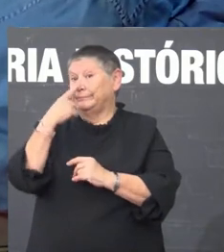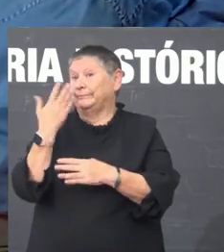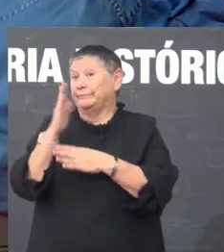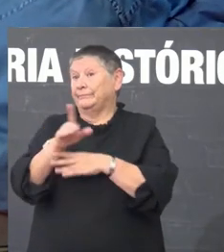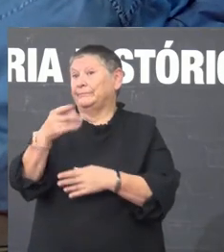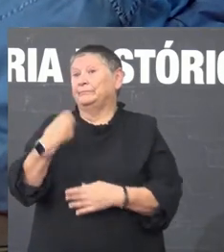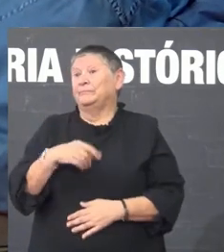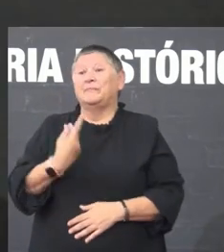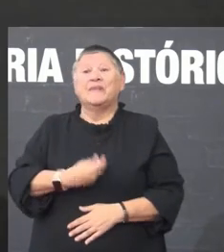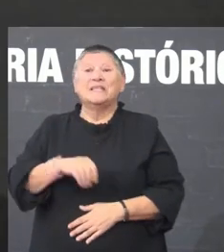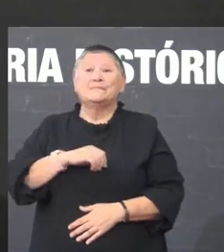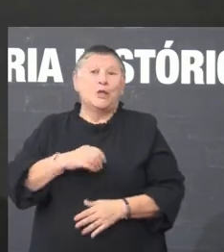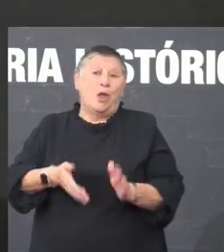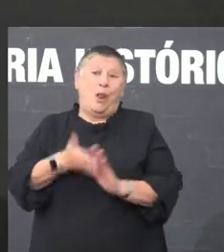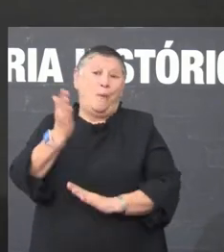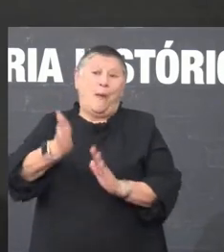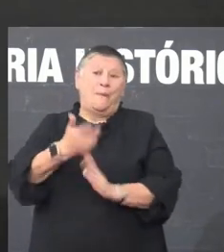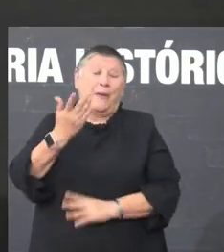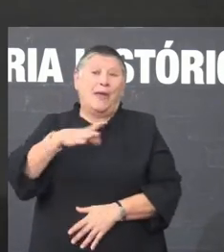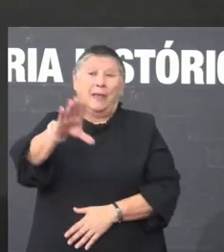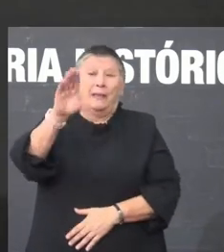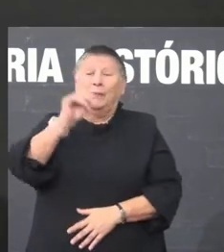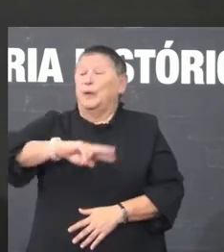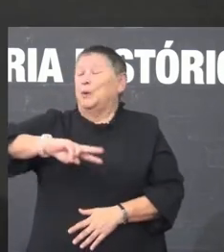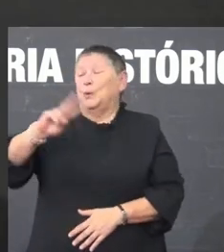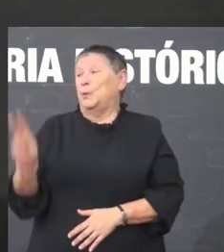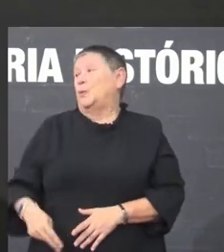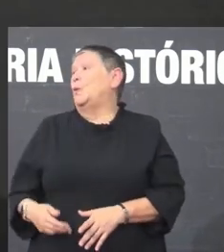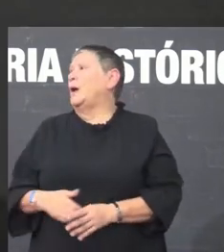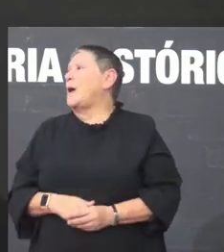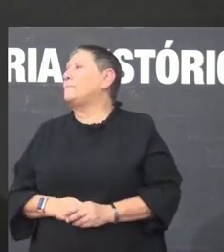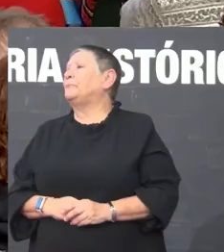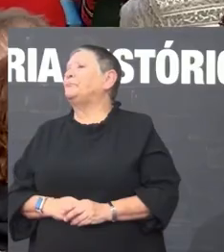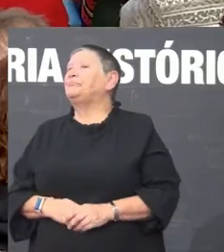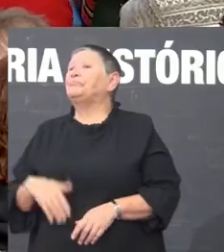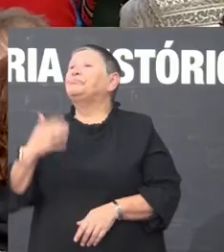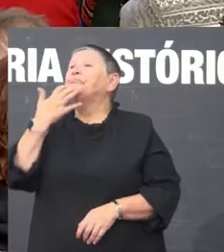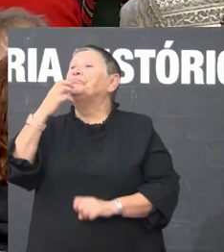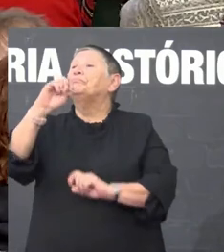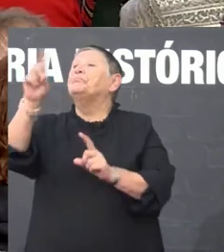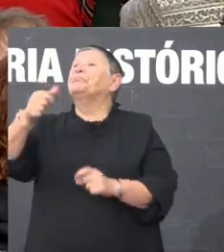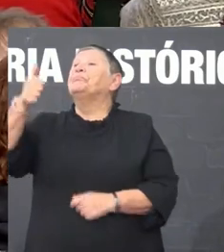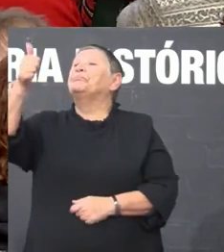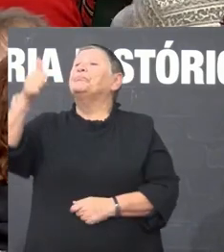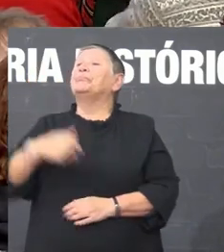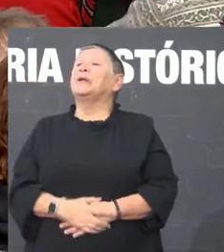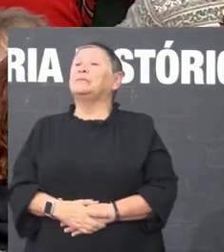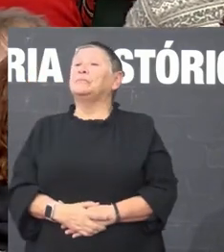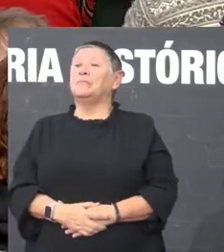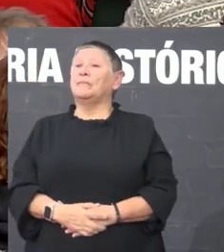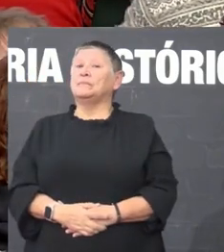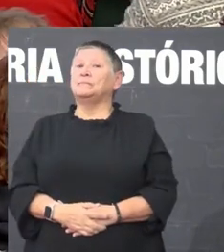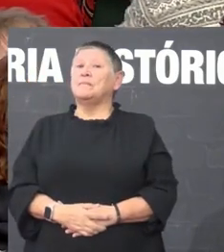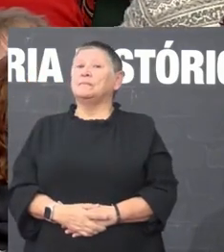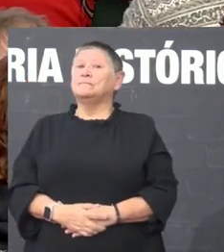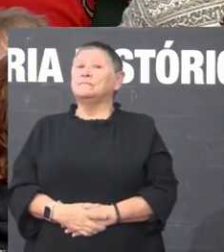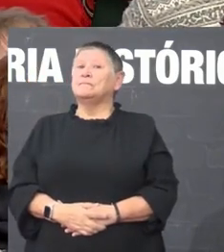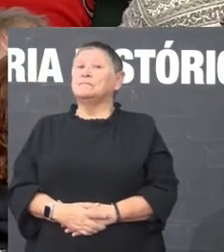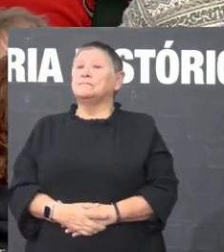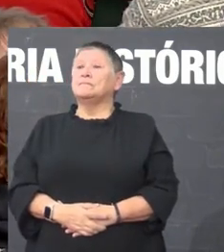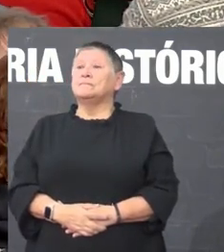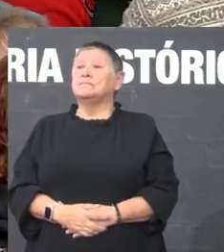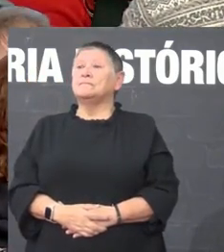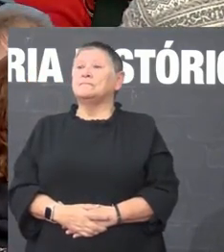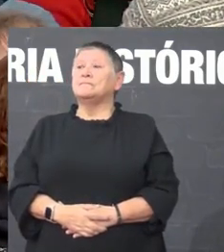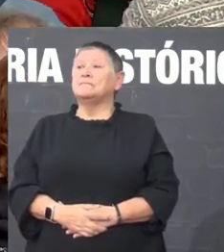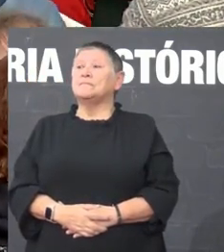no lo va a entender nunca. No sé si hay alguna pregunta más. Sí.